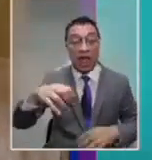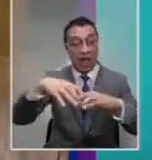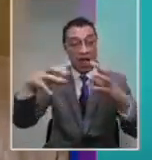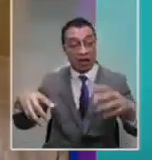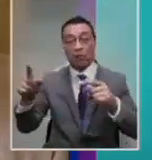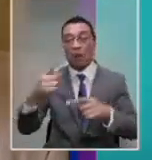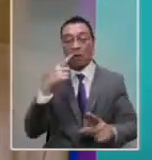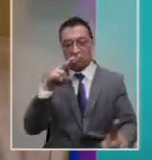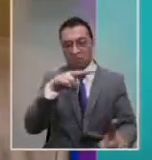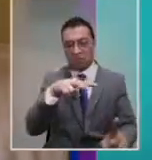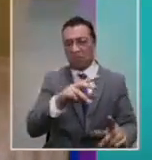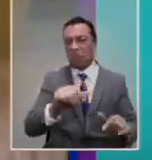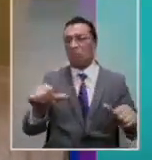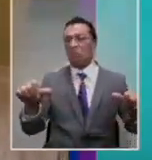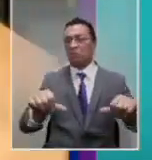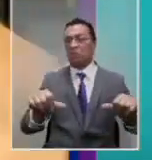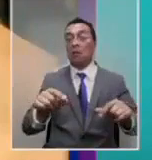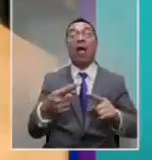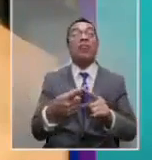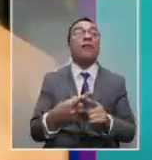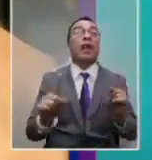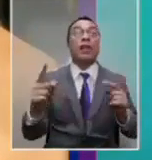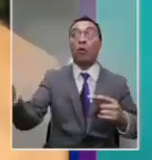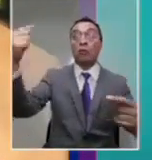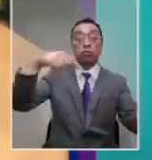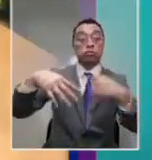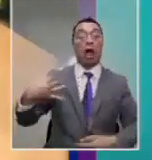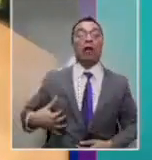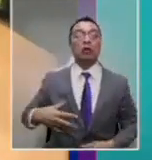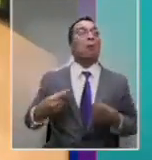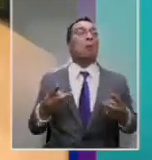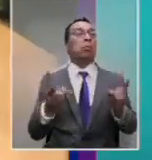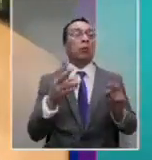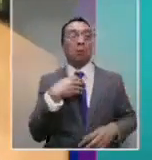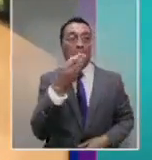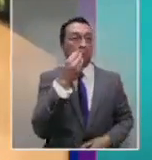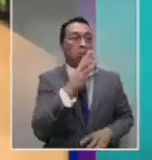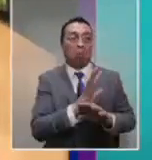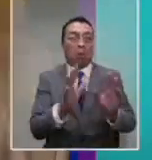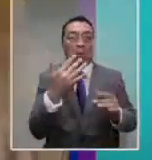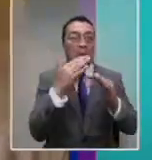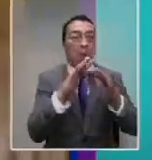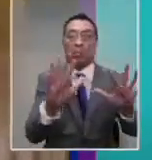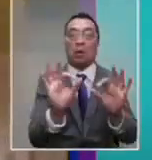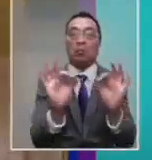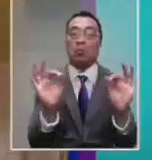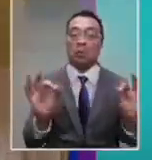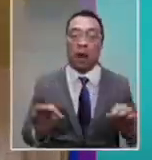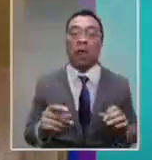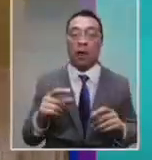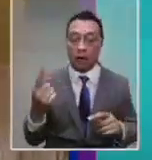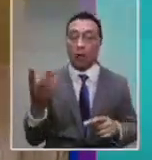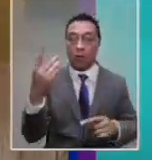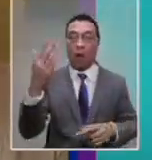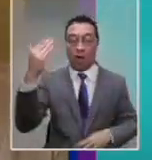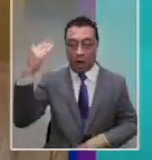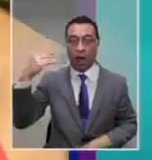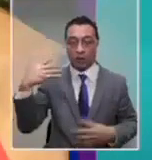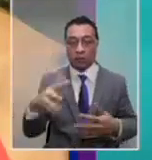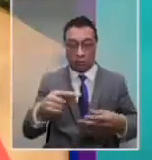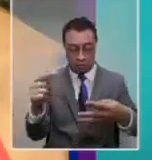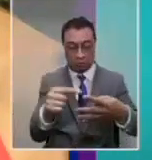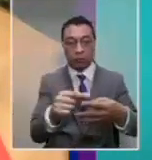migración que se ve con mal ojo, a diferencia de, por ejemplo, la migración argentina, de la cual no hablamos y durante mucho tiempo fue uno de los